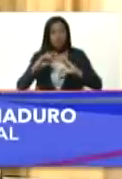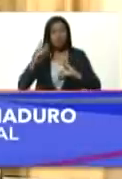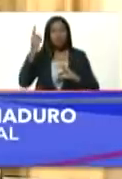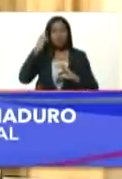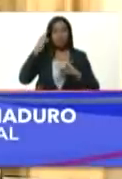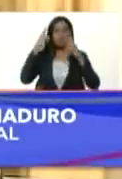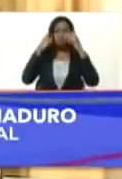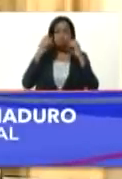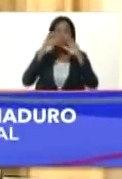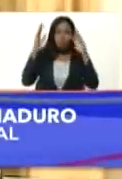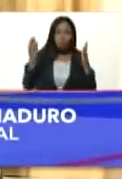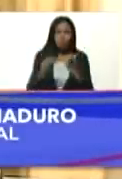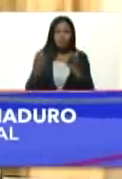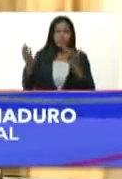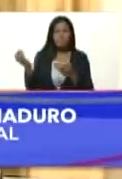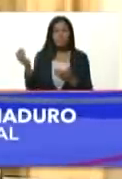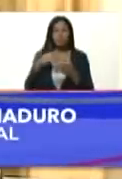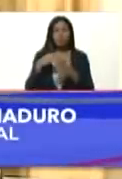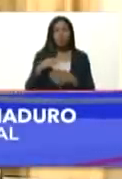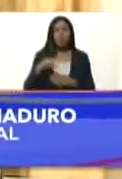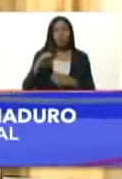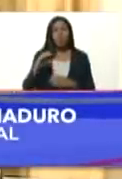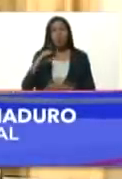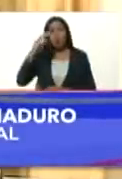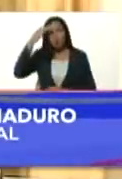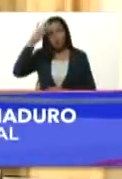nivel mundial que nos acaba de enviar Cuba.